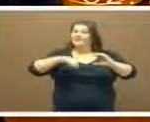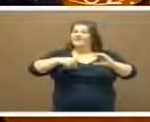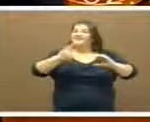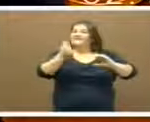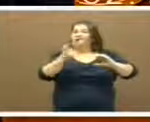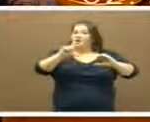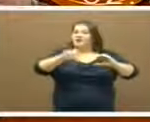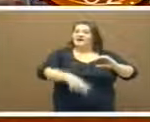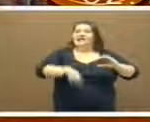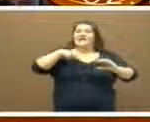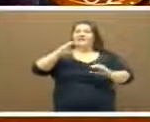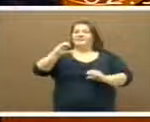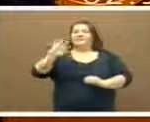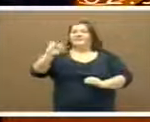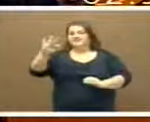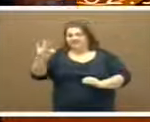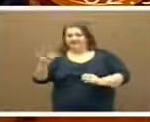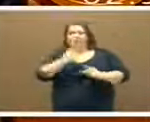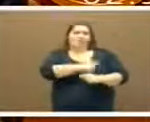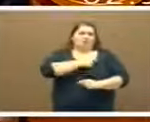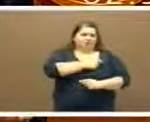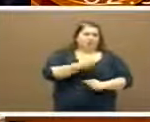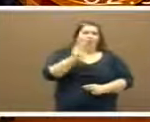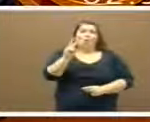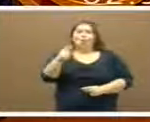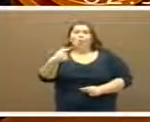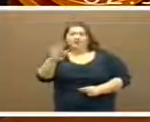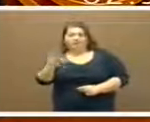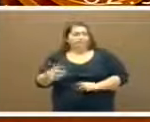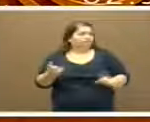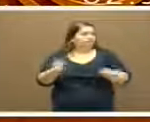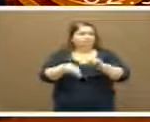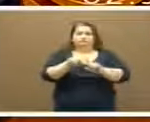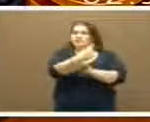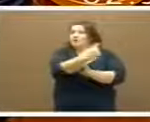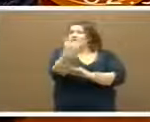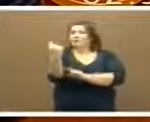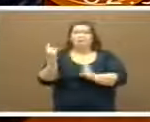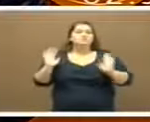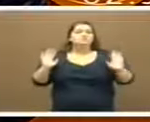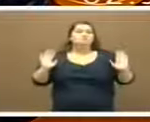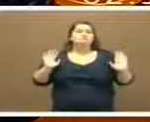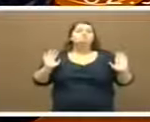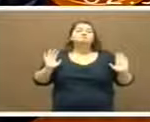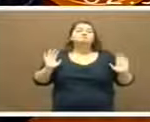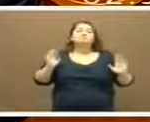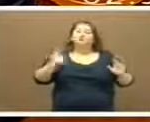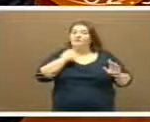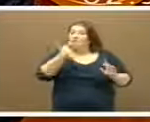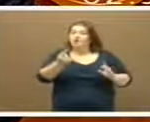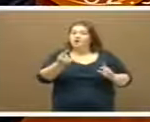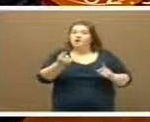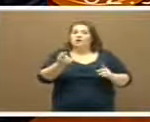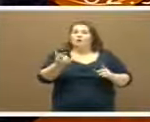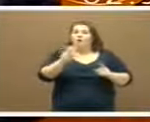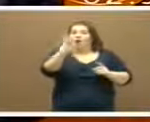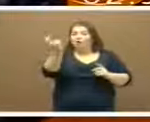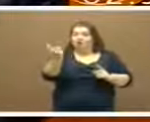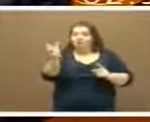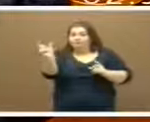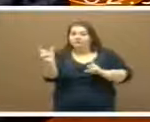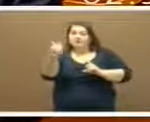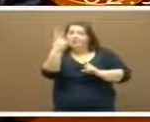general, a CESI, a comisiones, a UGT, a quien le corresponda, a cada uno lo que le corresponda, sin una mención expresa. Igual que no se mencionan a otros, que